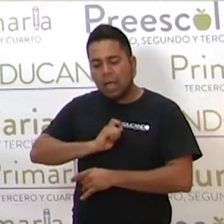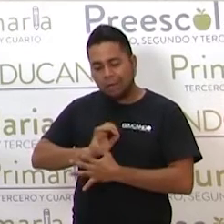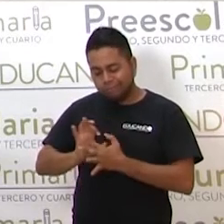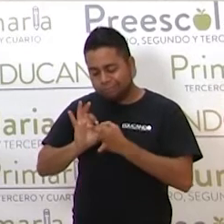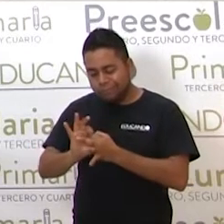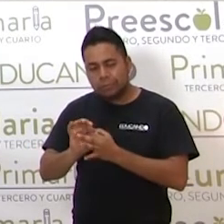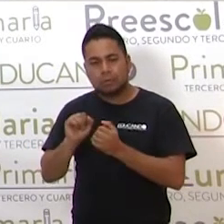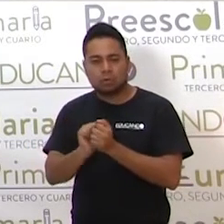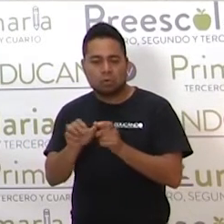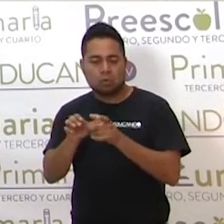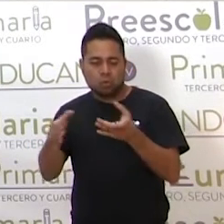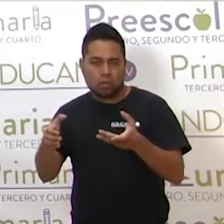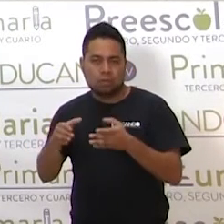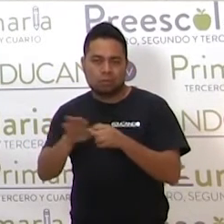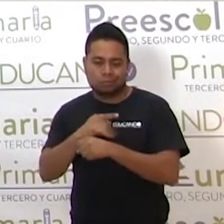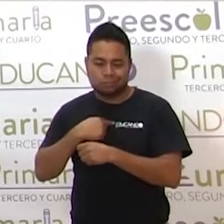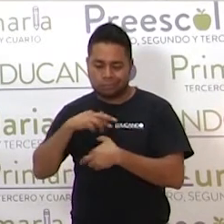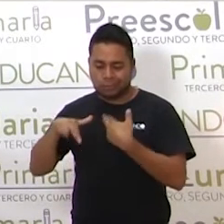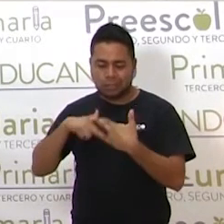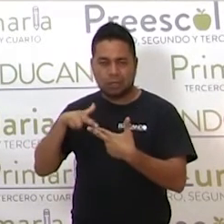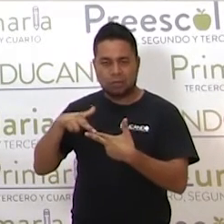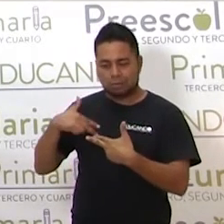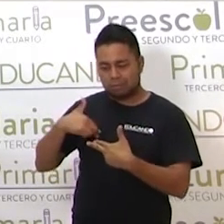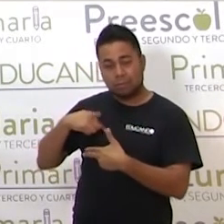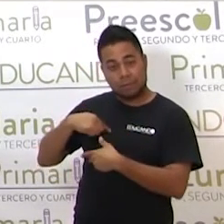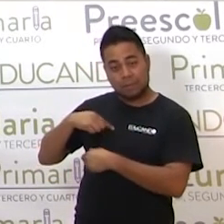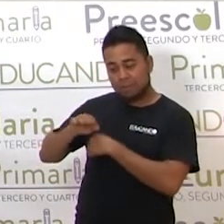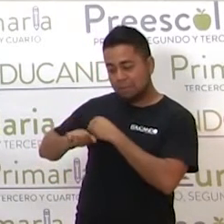con el texto que están modificando.